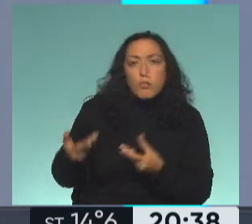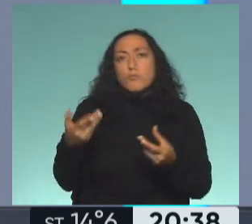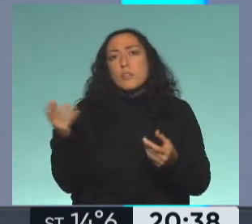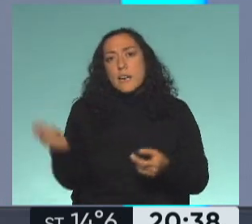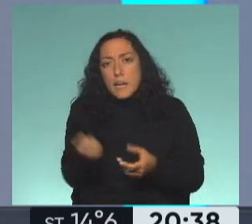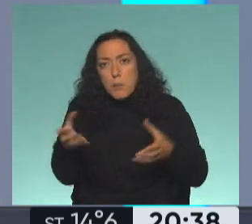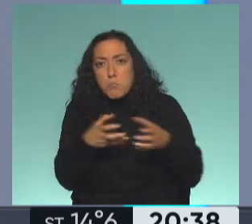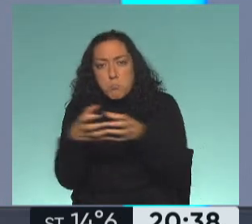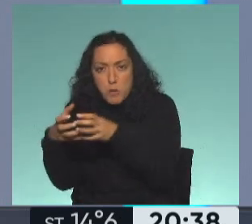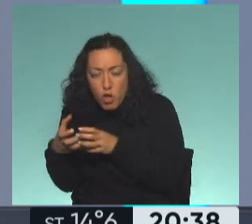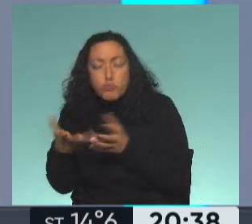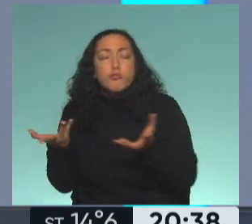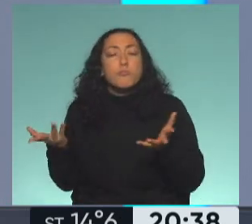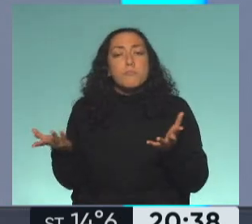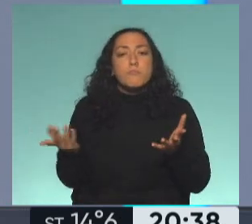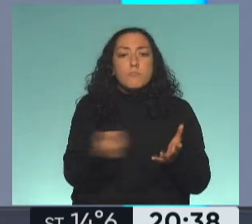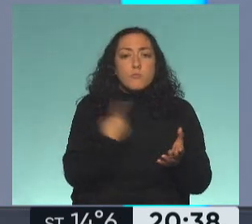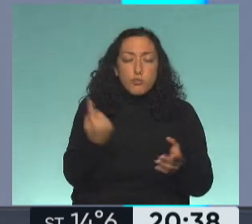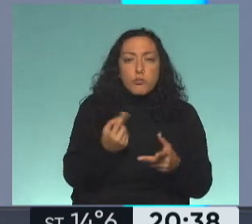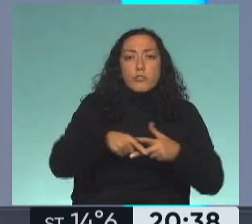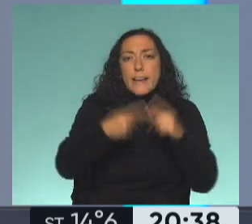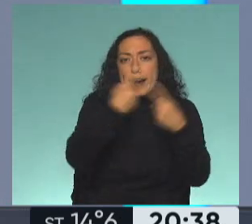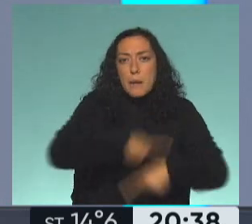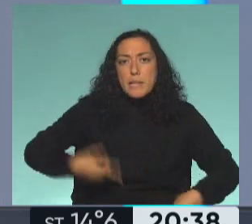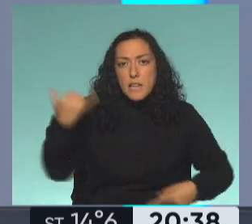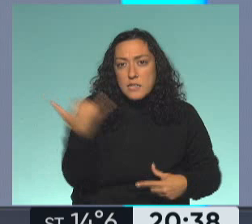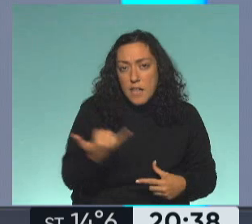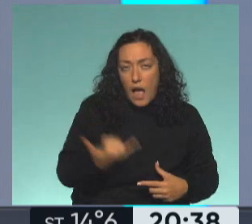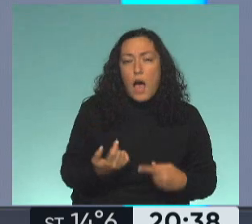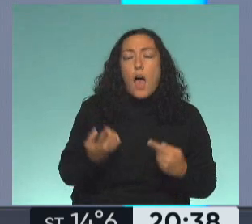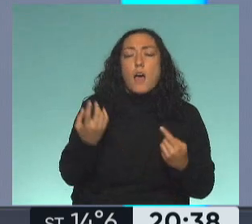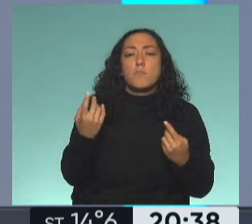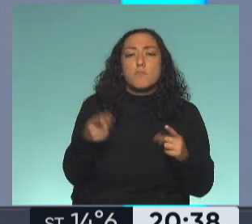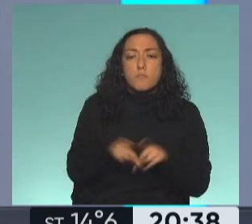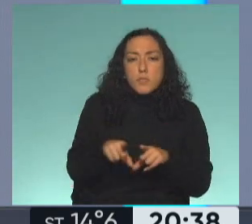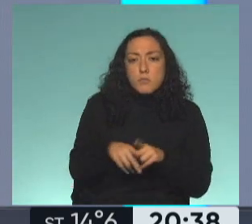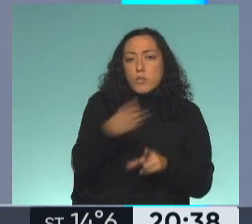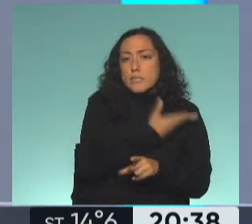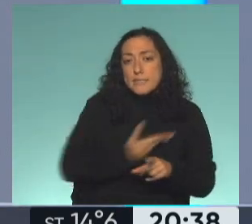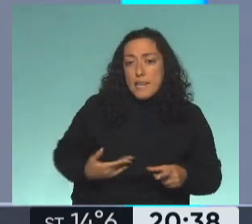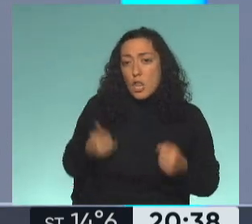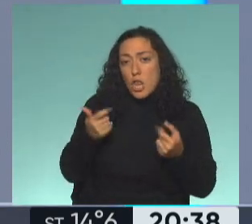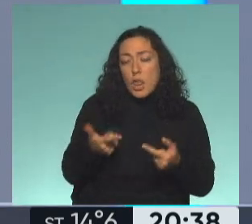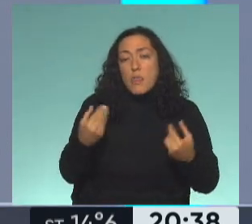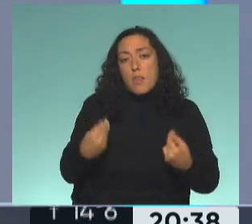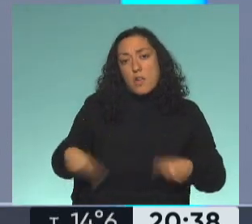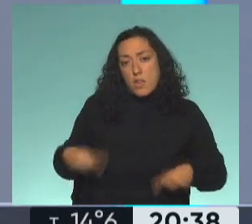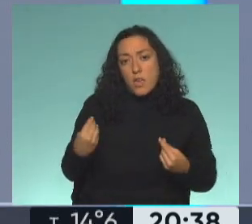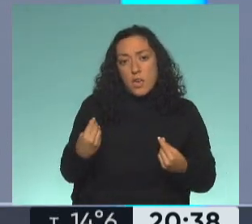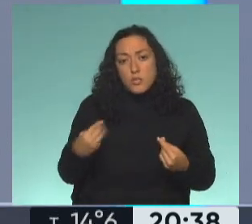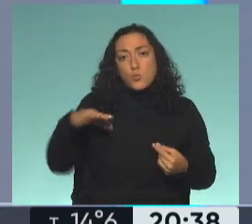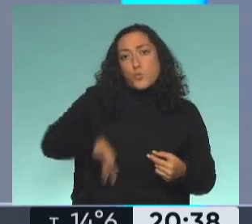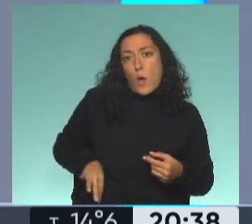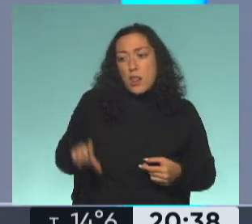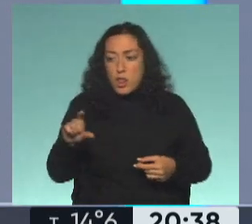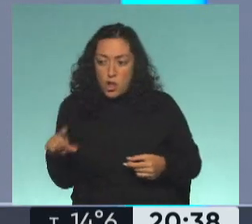gremios, como que tenemos también instrumentos que permiten, por ejemplo, que el Estado se haga cargo de una parte del